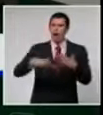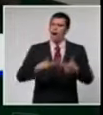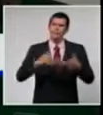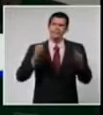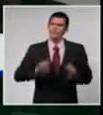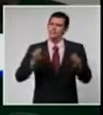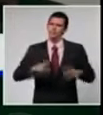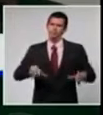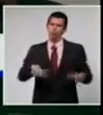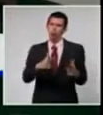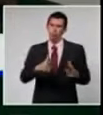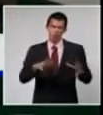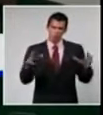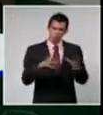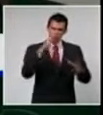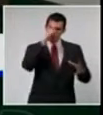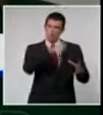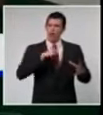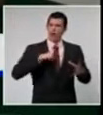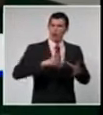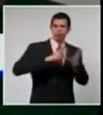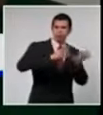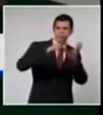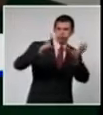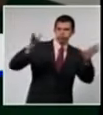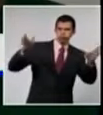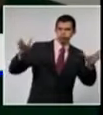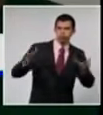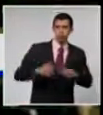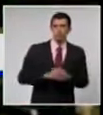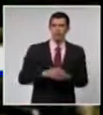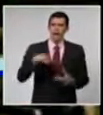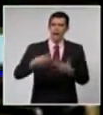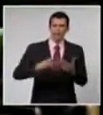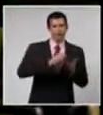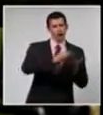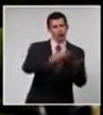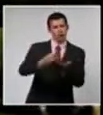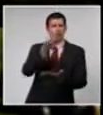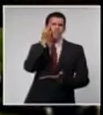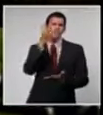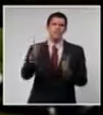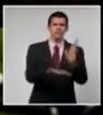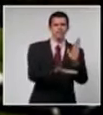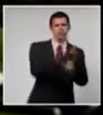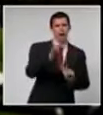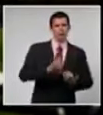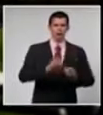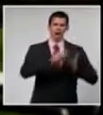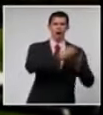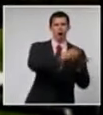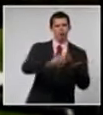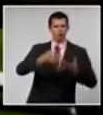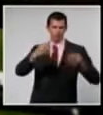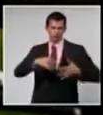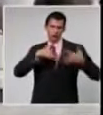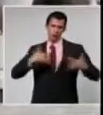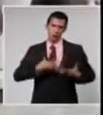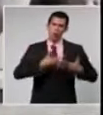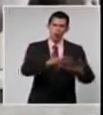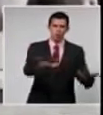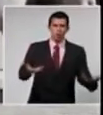llevan es amor, vida y no bombas. Un comité de 5 representantes